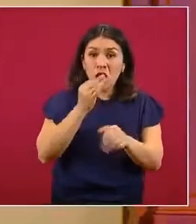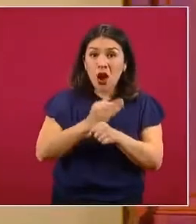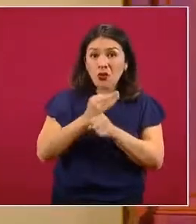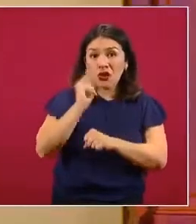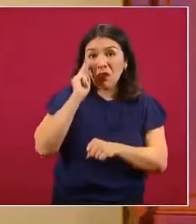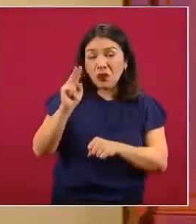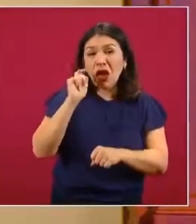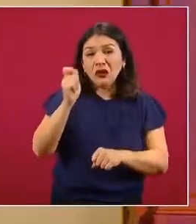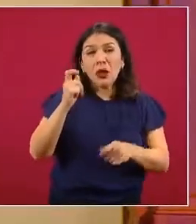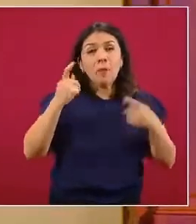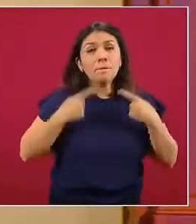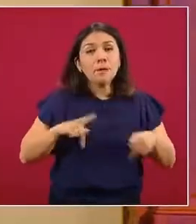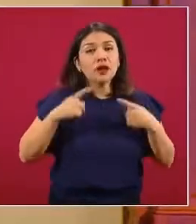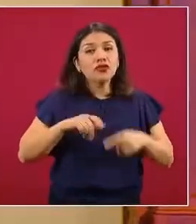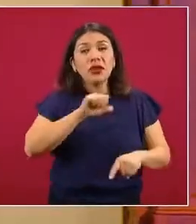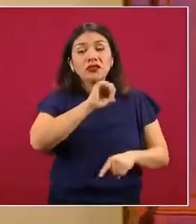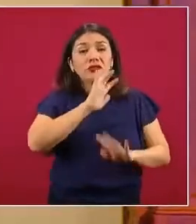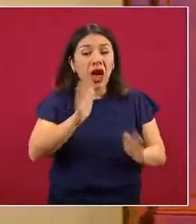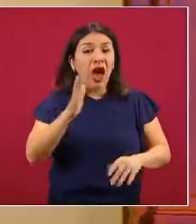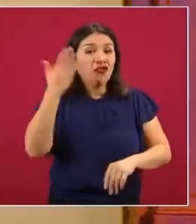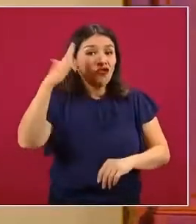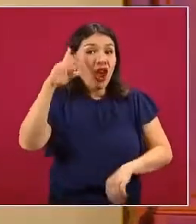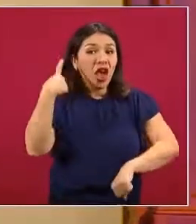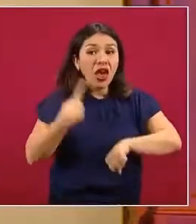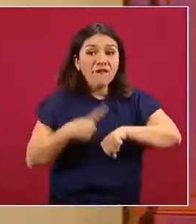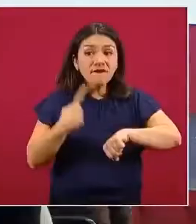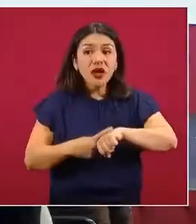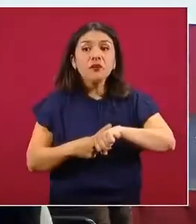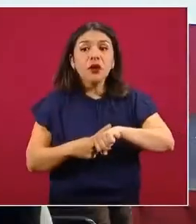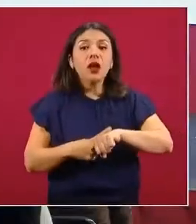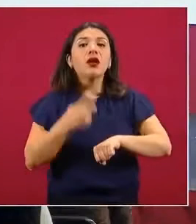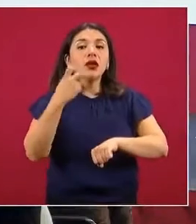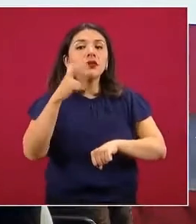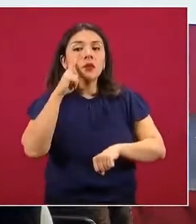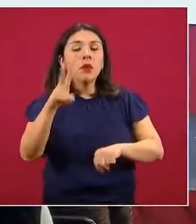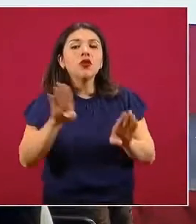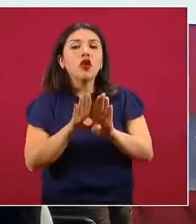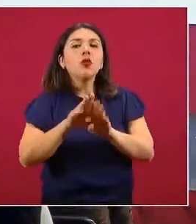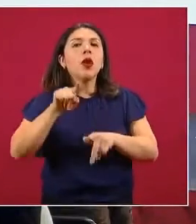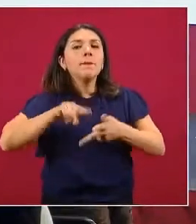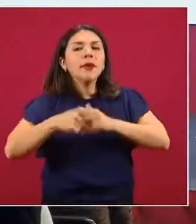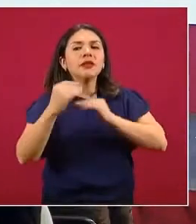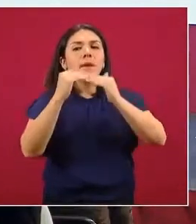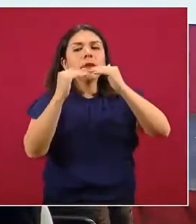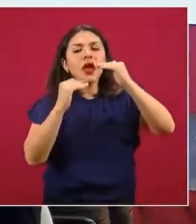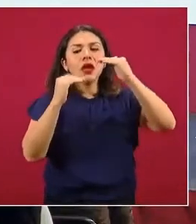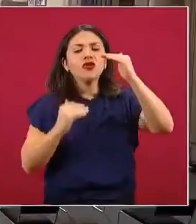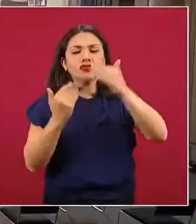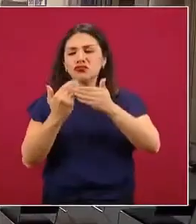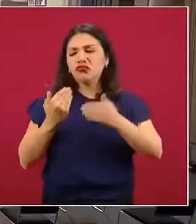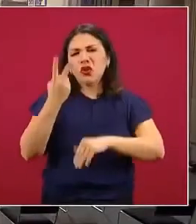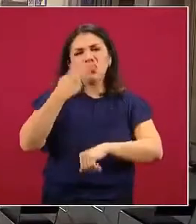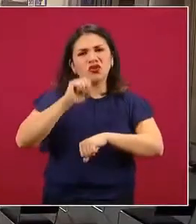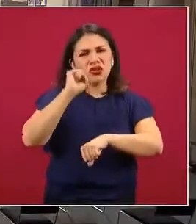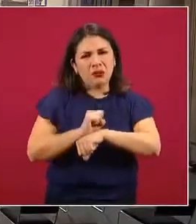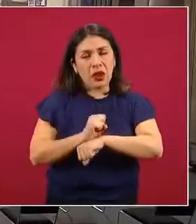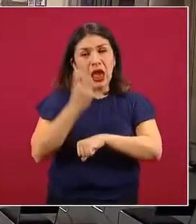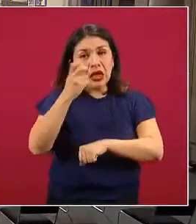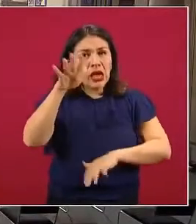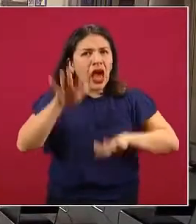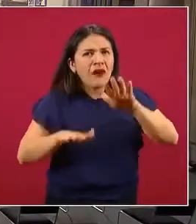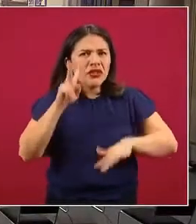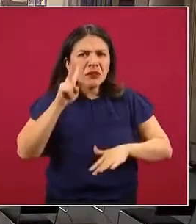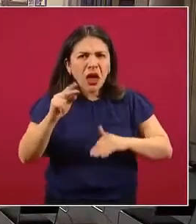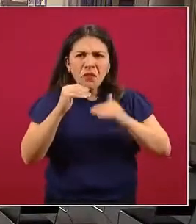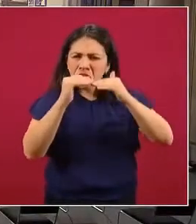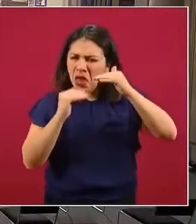de las personas que han enfermado, pues empezábamos a ver estas disminuciones en las últimas semanas. Si estas disminuciones en los casos